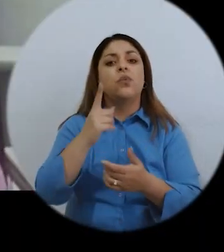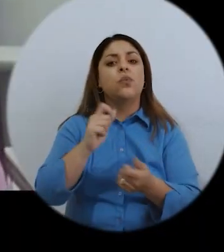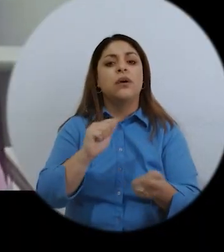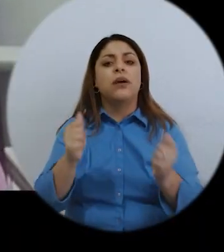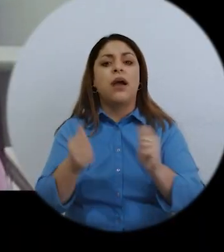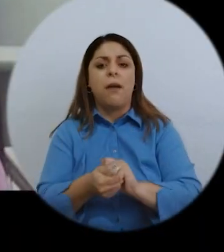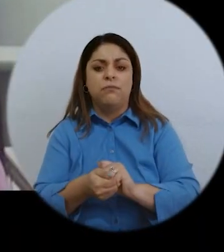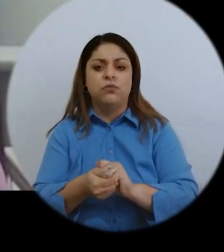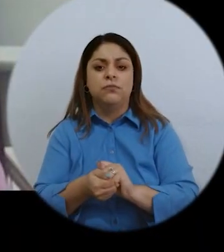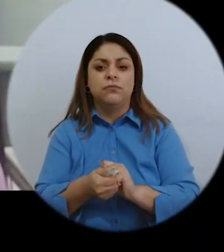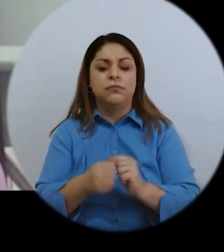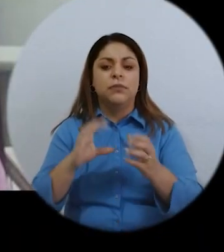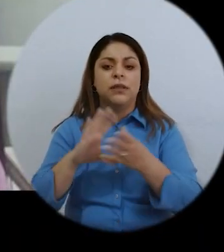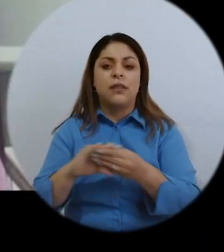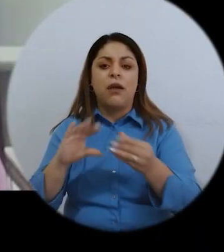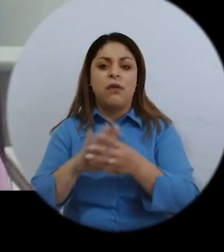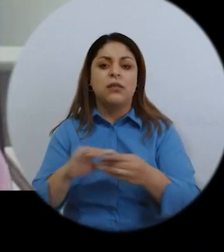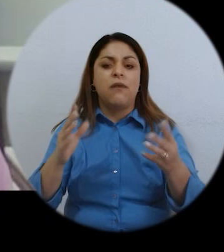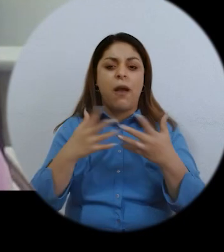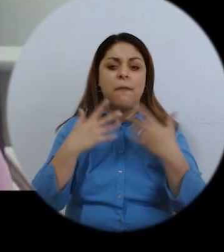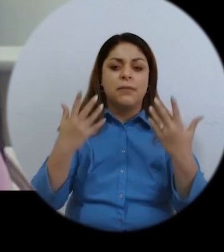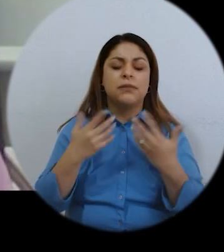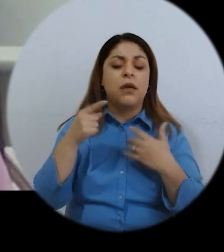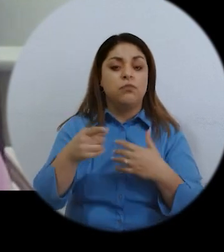cambio en la narrativa ambiental importante.